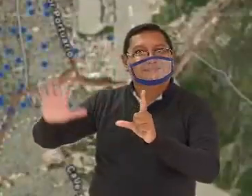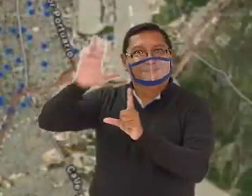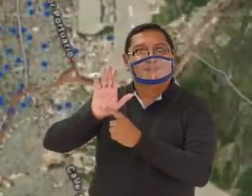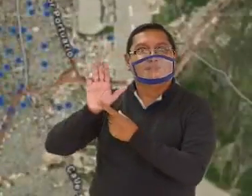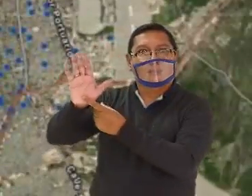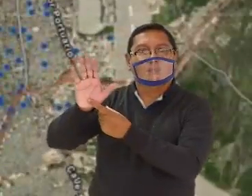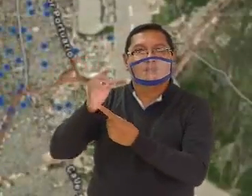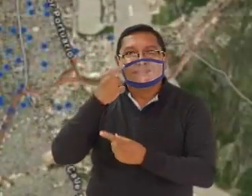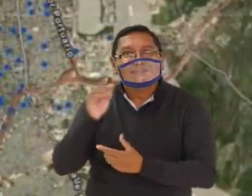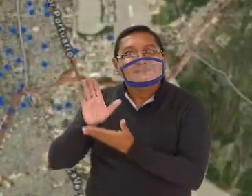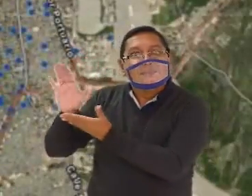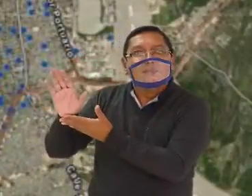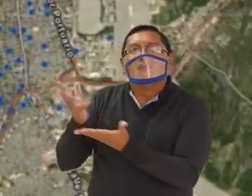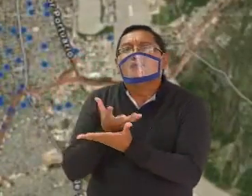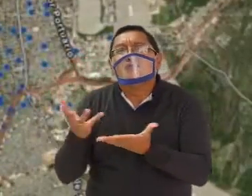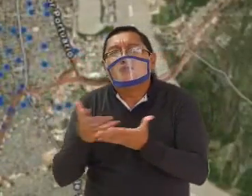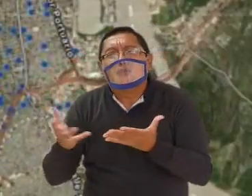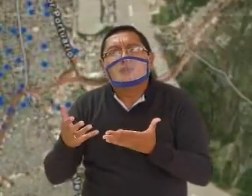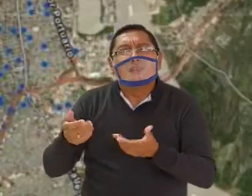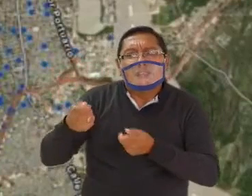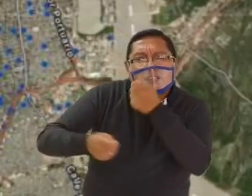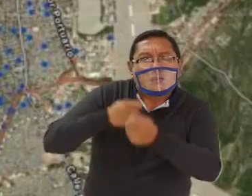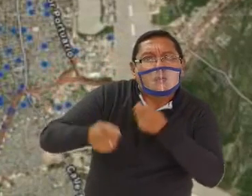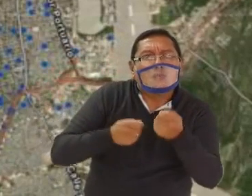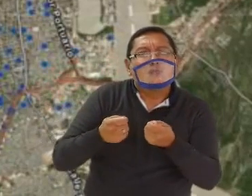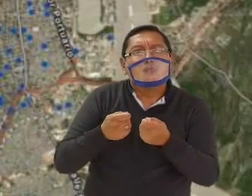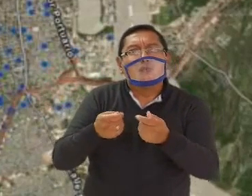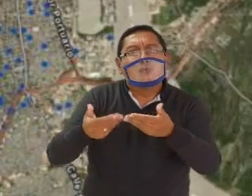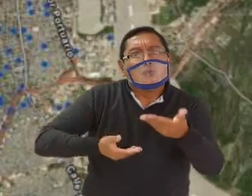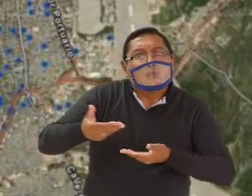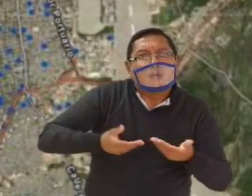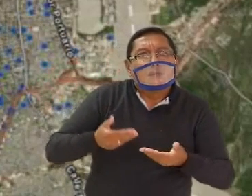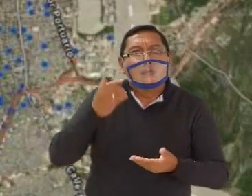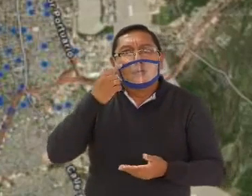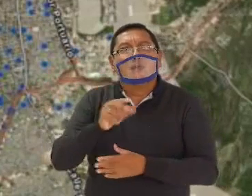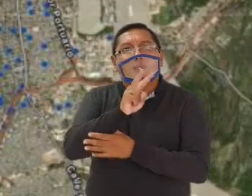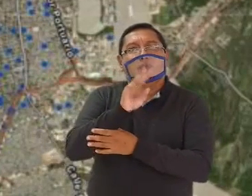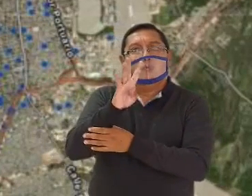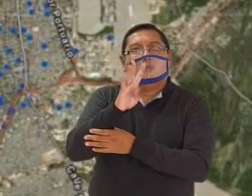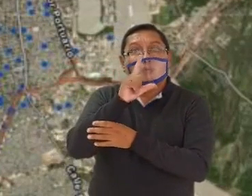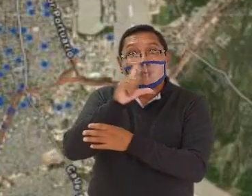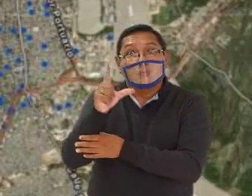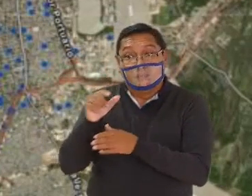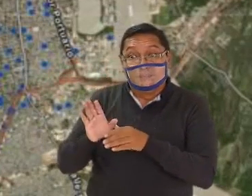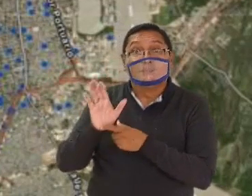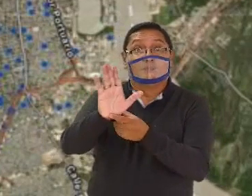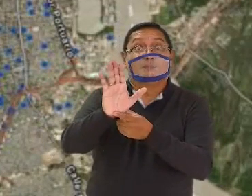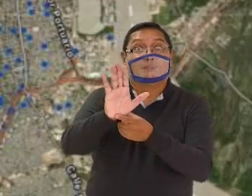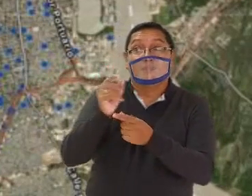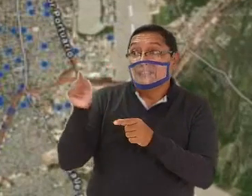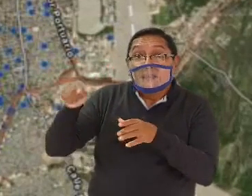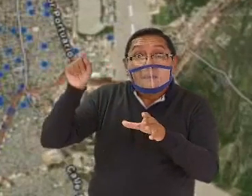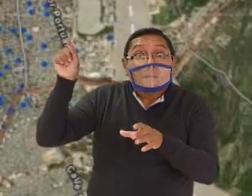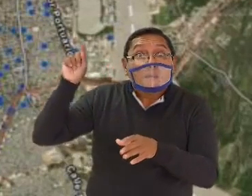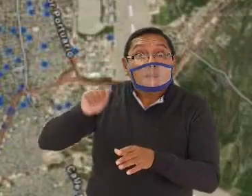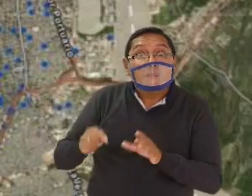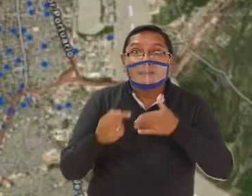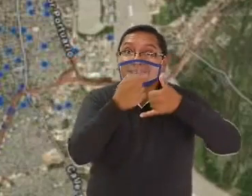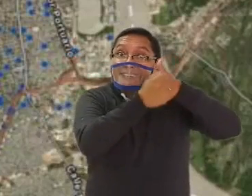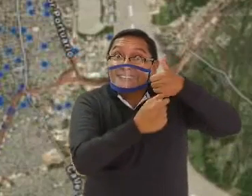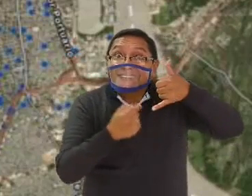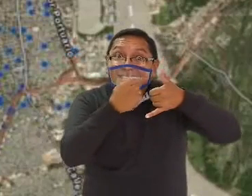apreciar los establecimientos autorizados a la fecha del 24 de julio. Este mapa muestra la ubicación de esos